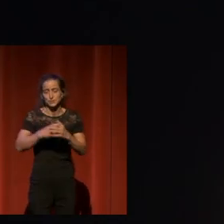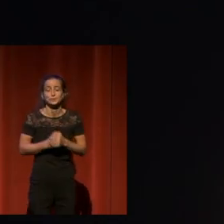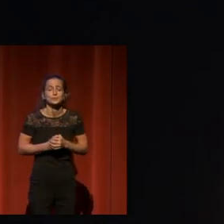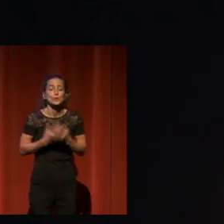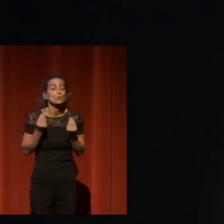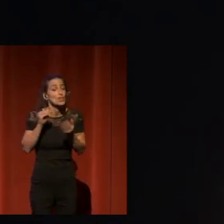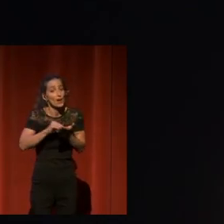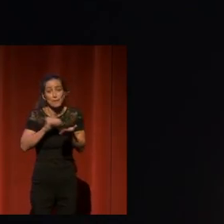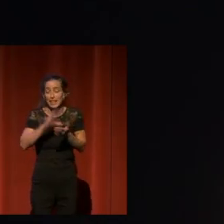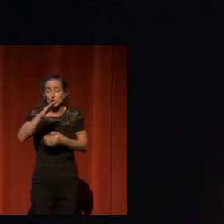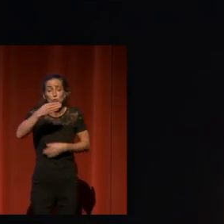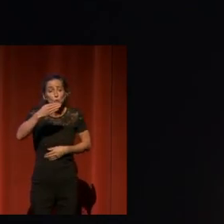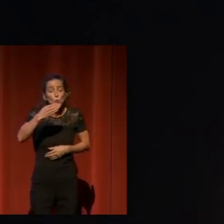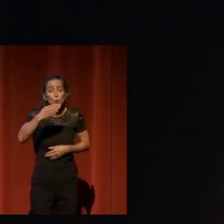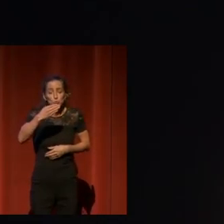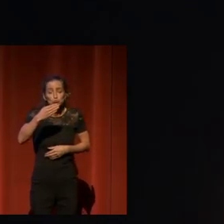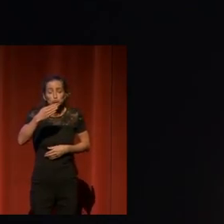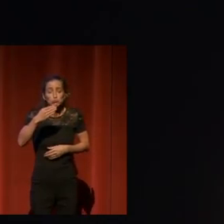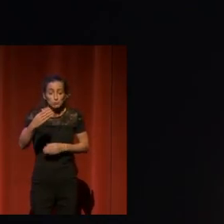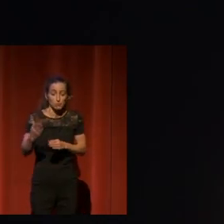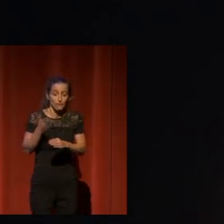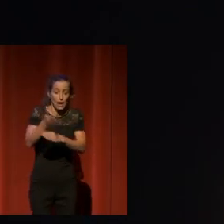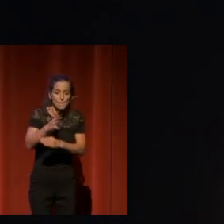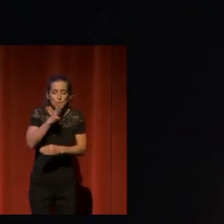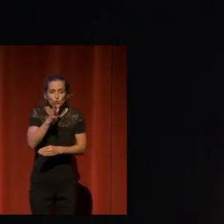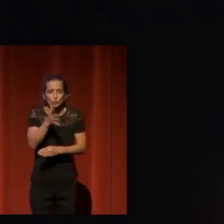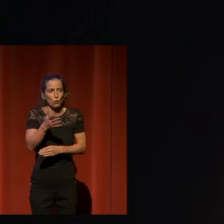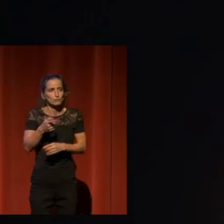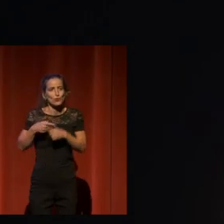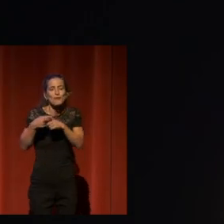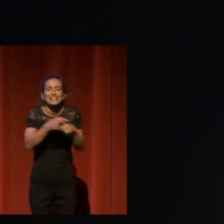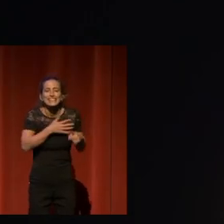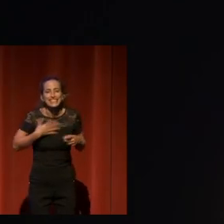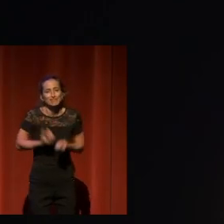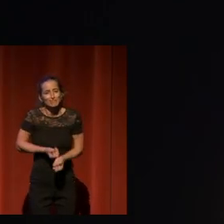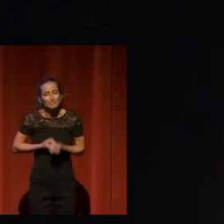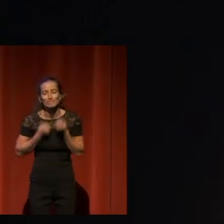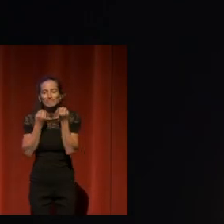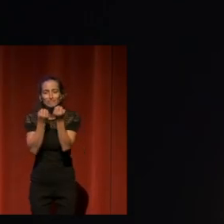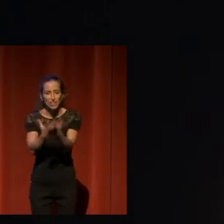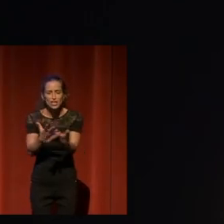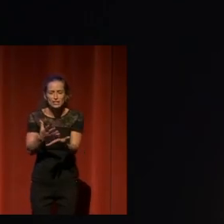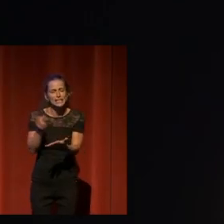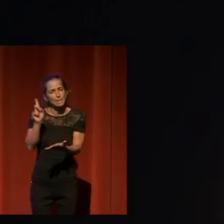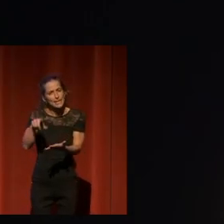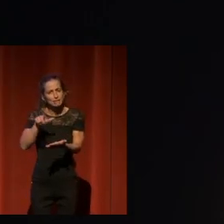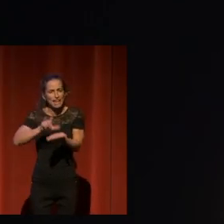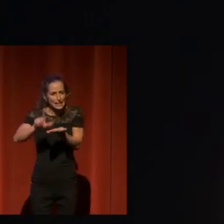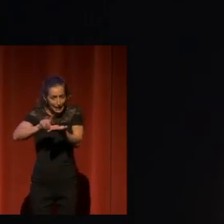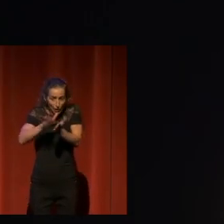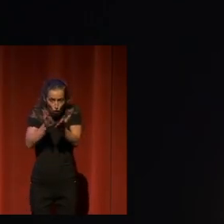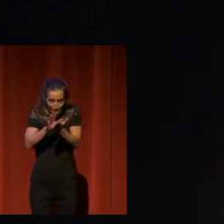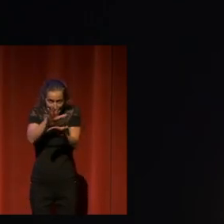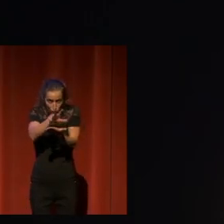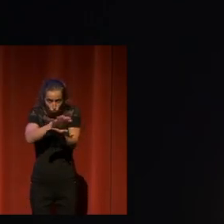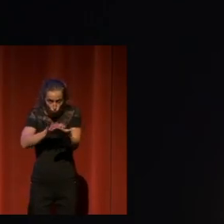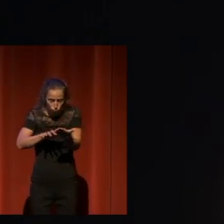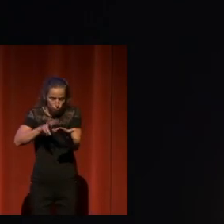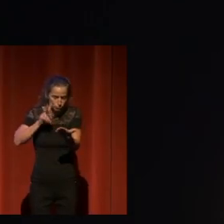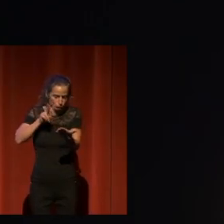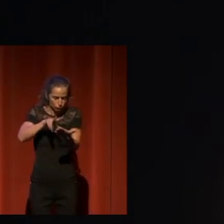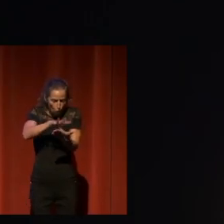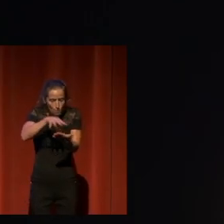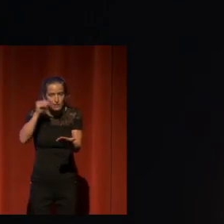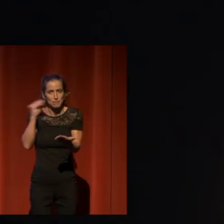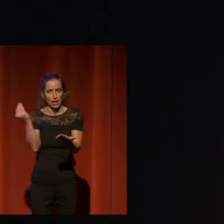club de lectura porque tienen necesidad de compartir, tienen voluntad de comprender los textos literarios y, trascendiendo los propios textos literarios,